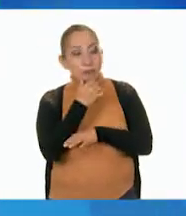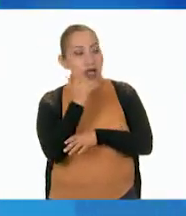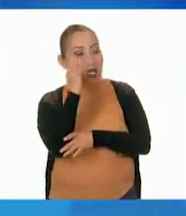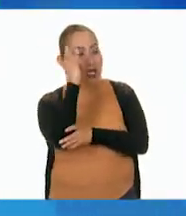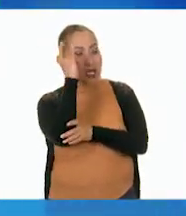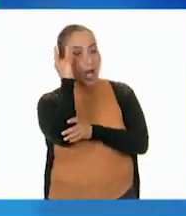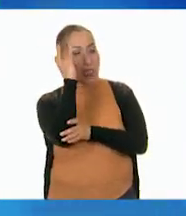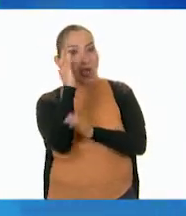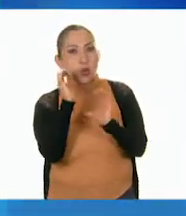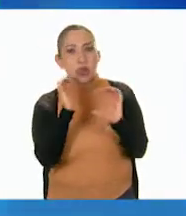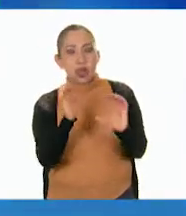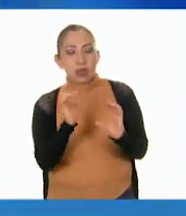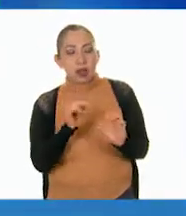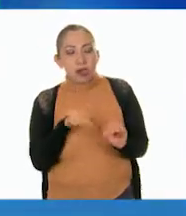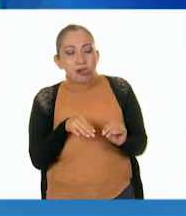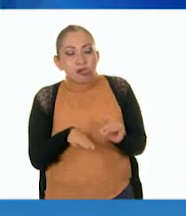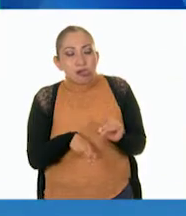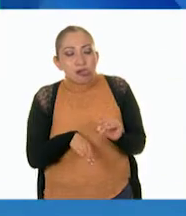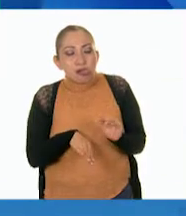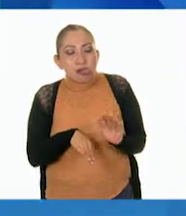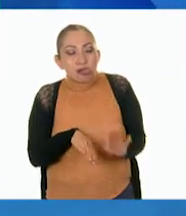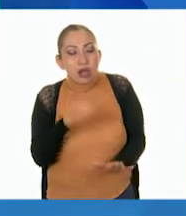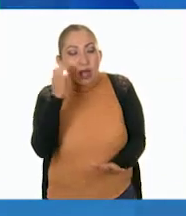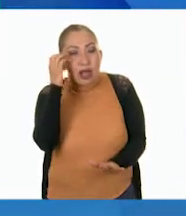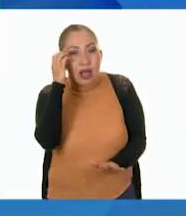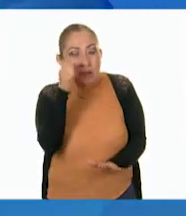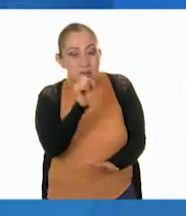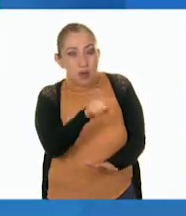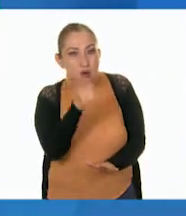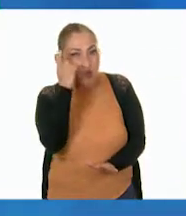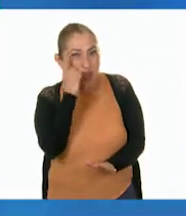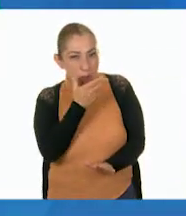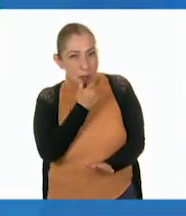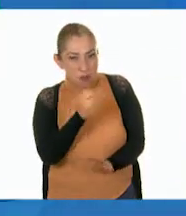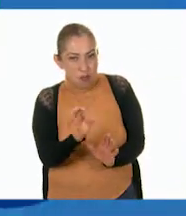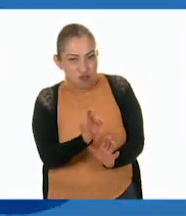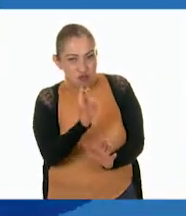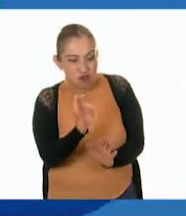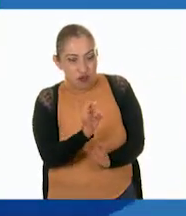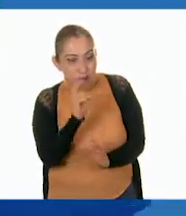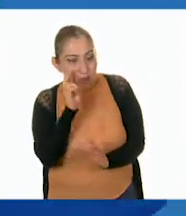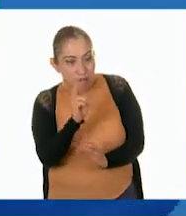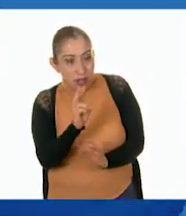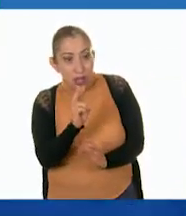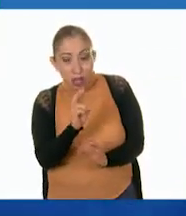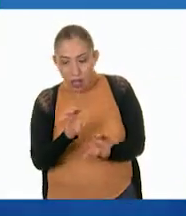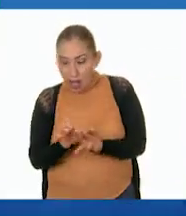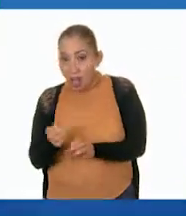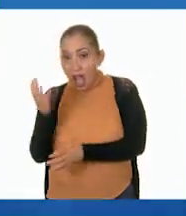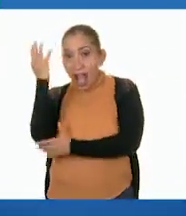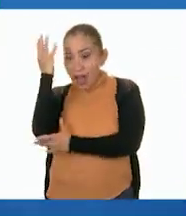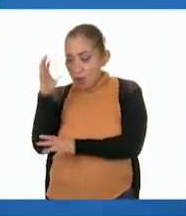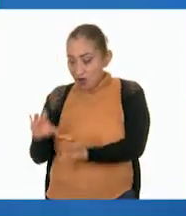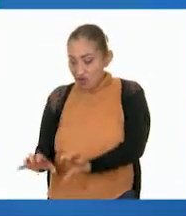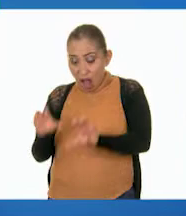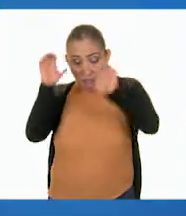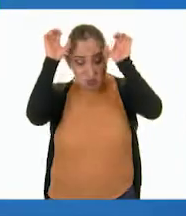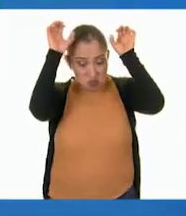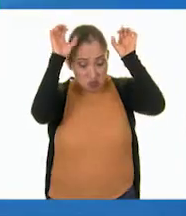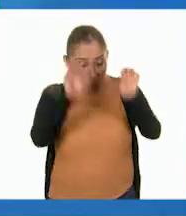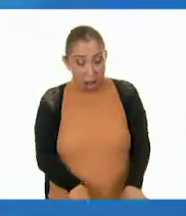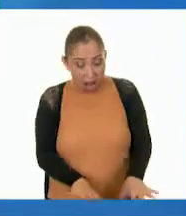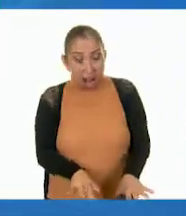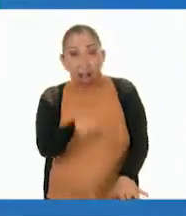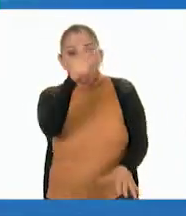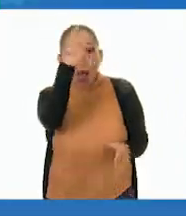acercó sigilosamente a la cama del sastrecillo. Levantó el tronco de un grueso árbol y lo dejó caer con